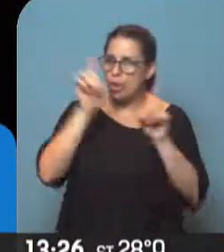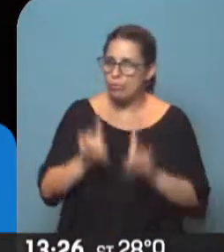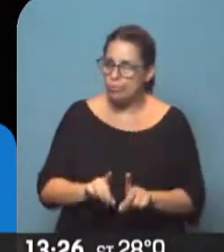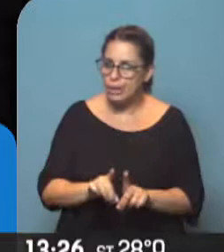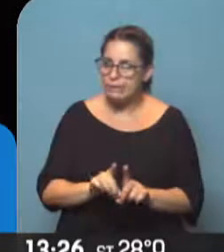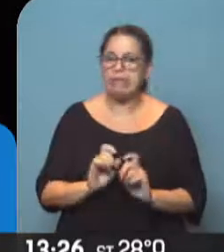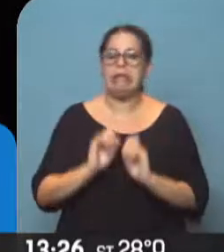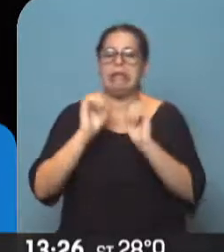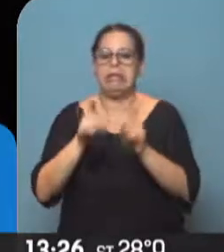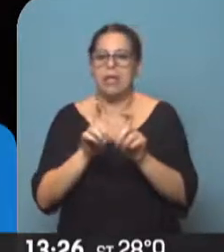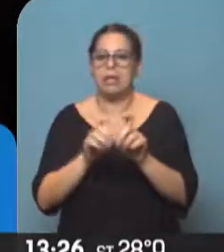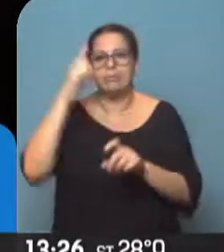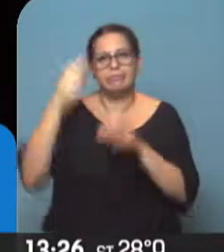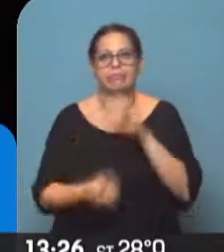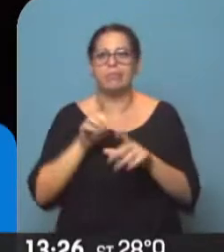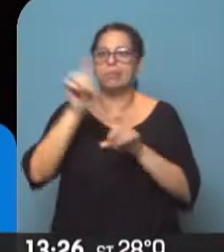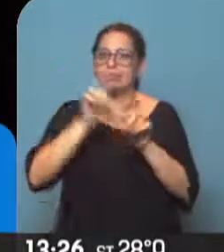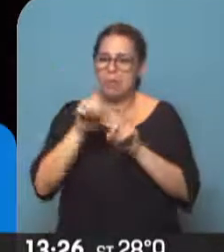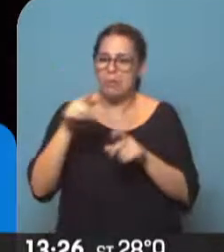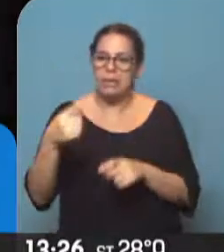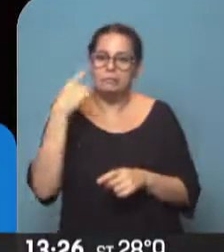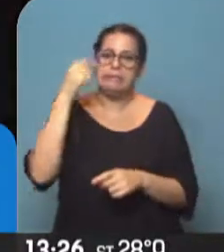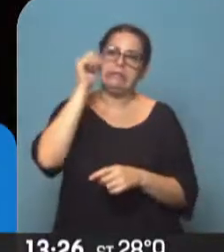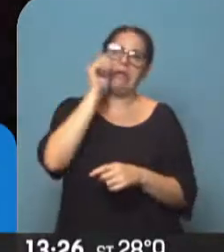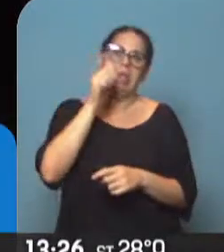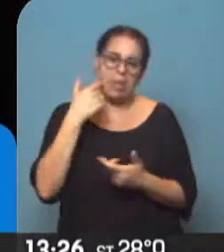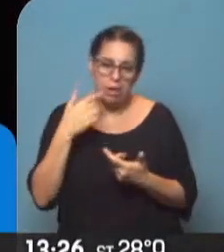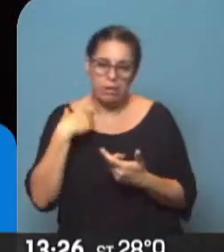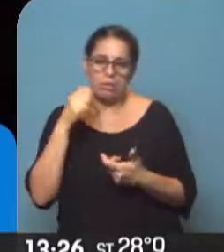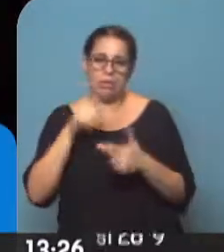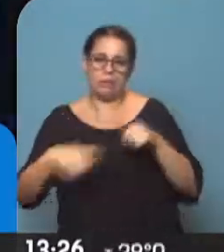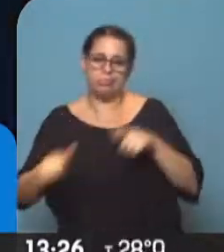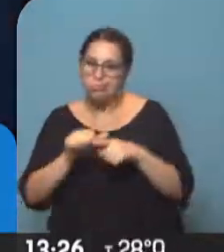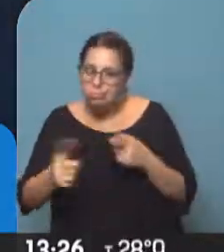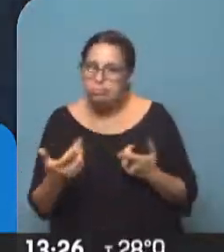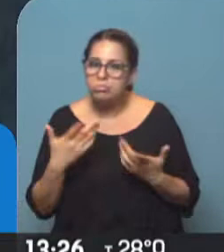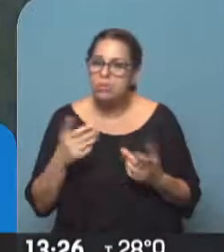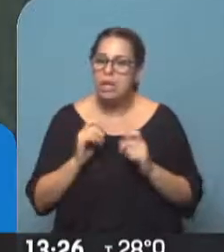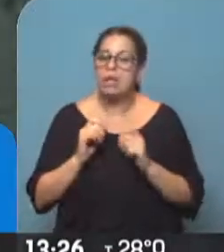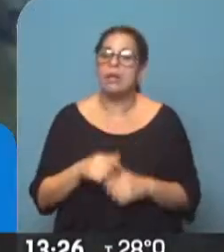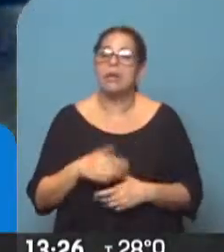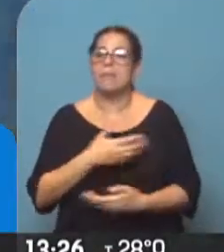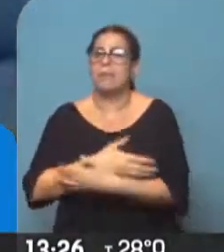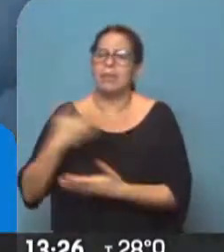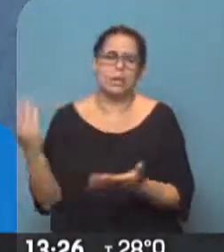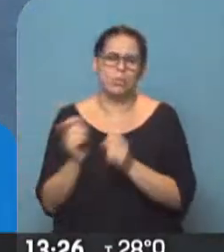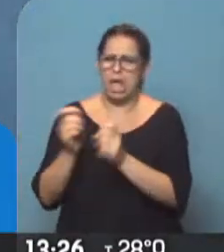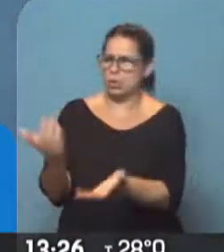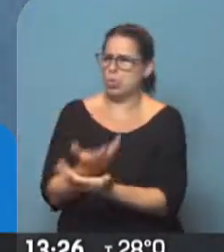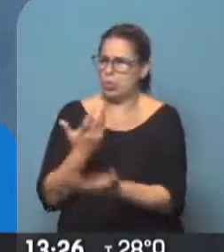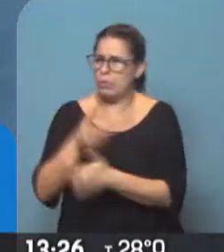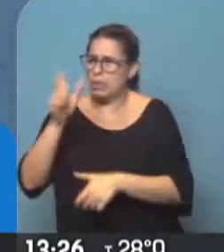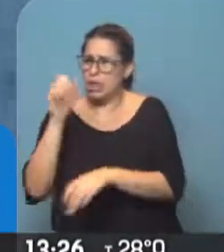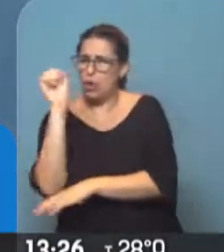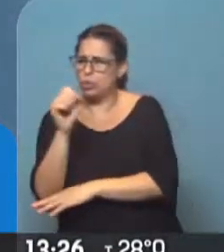genera la pirotecnia con la que se saca un ojo con la que se lastimó un dedo con la que daña a los bebés a los autistas